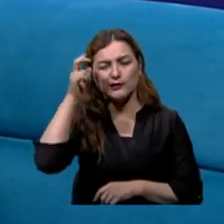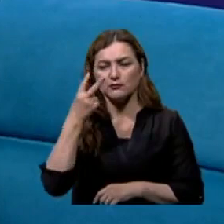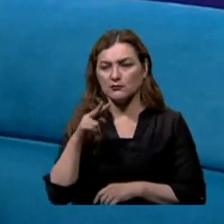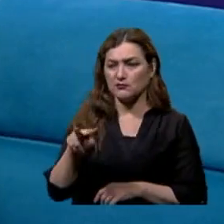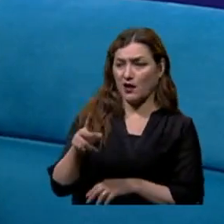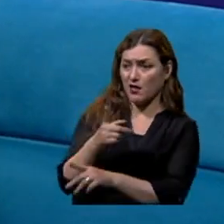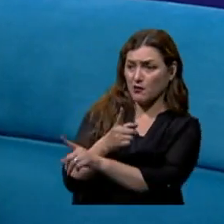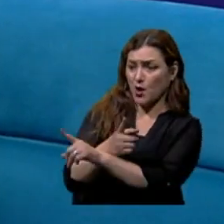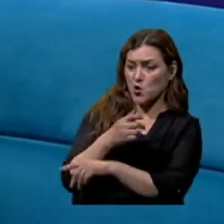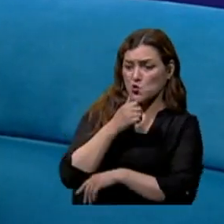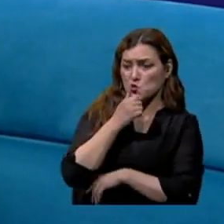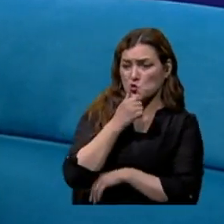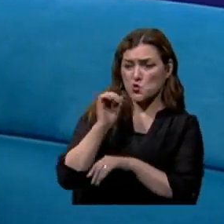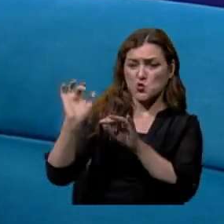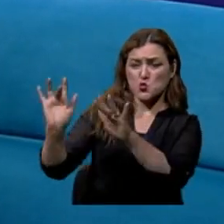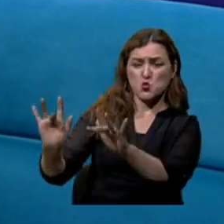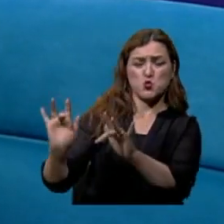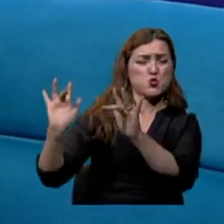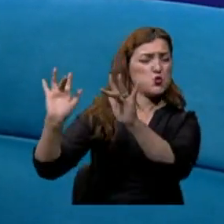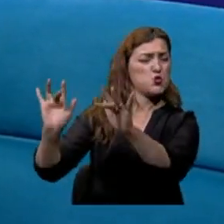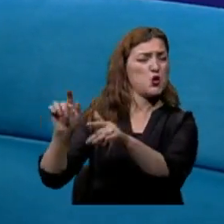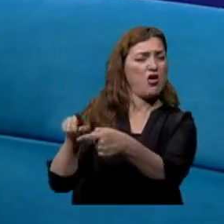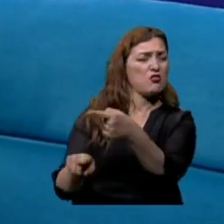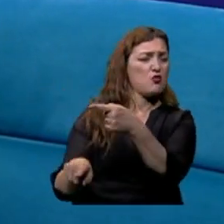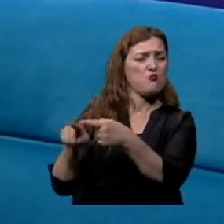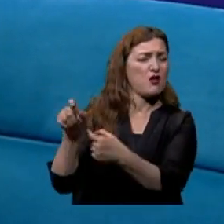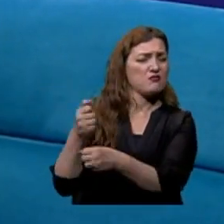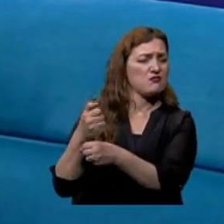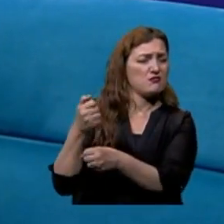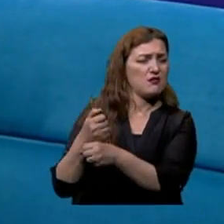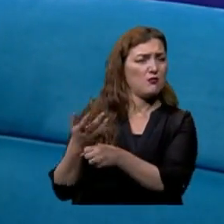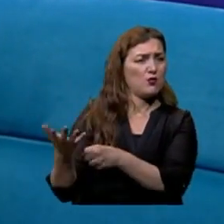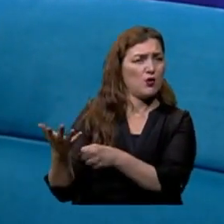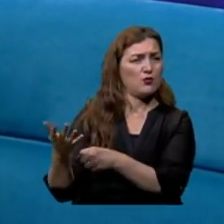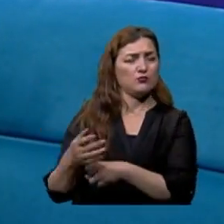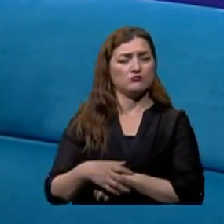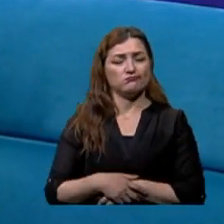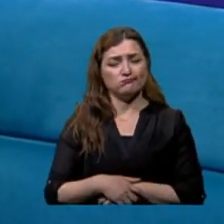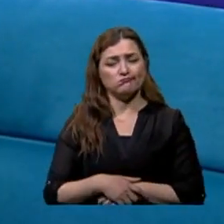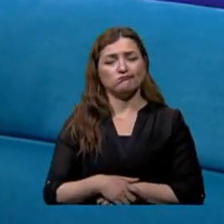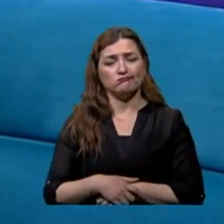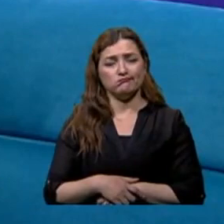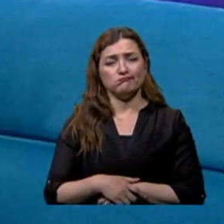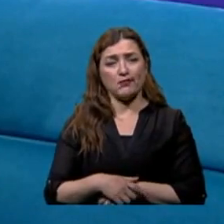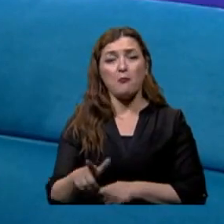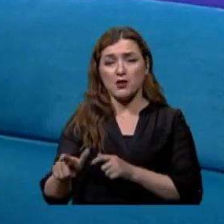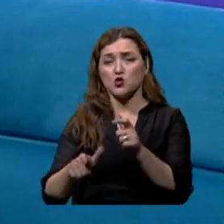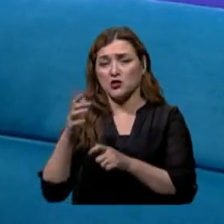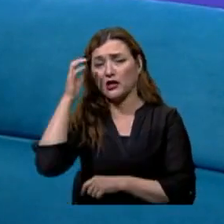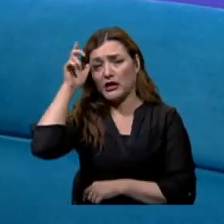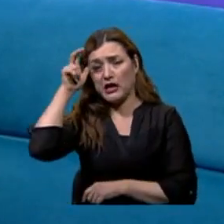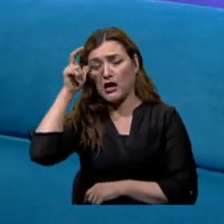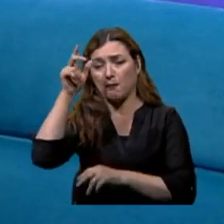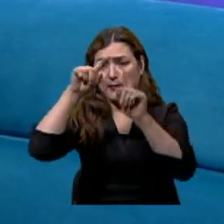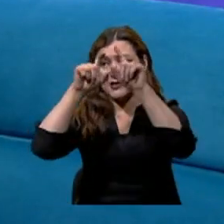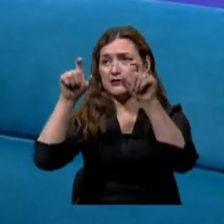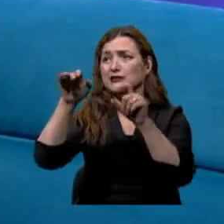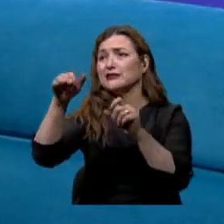por la discapacidad uno no puede ejercer el trabajo, no puede...